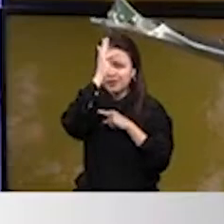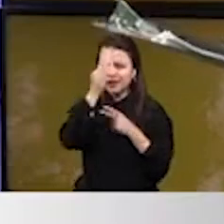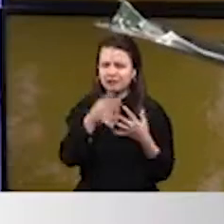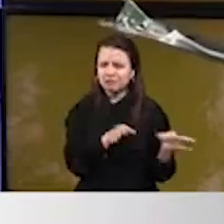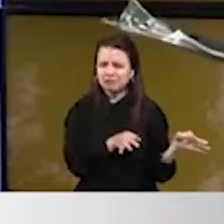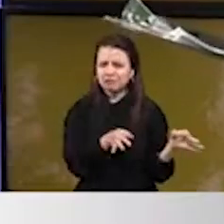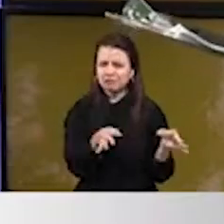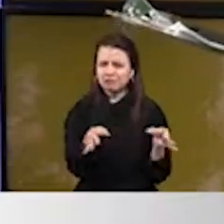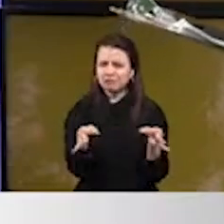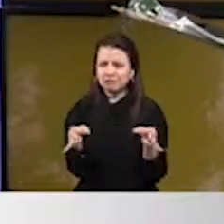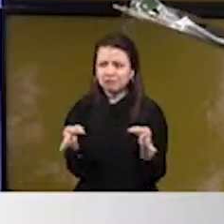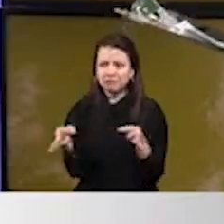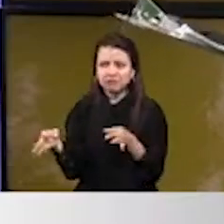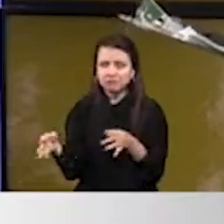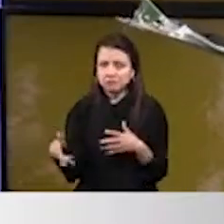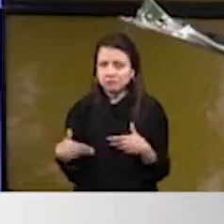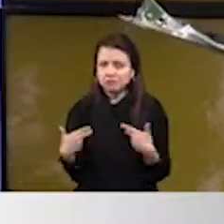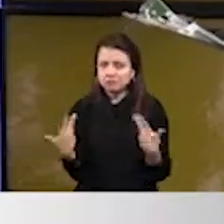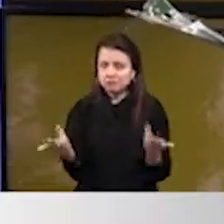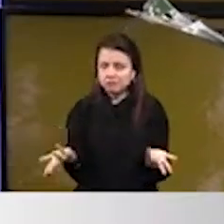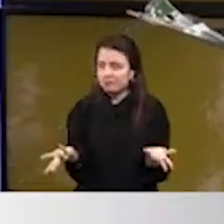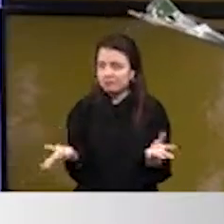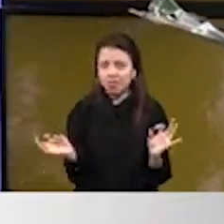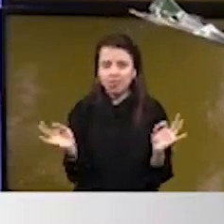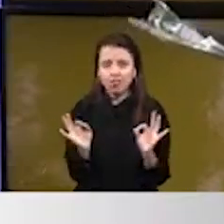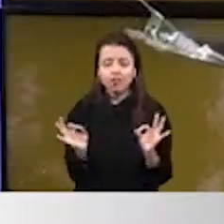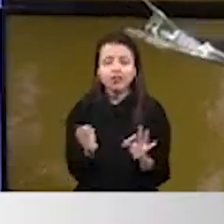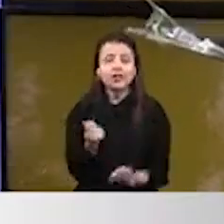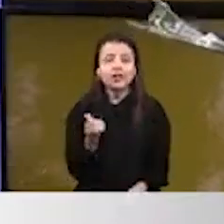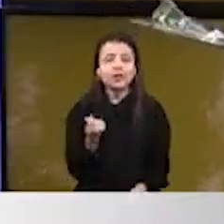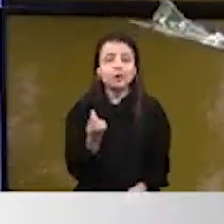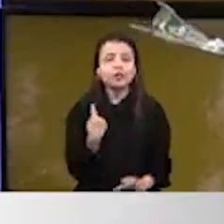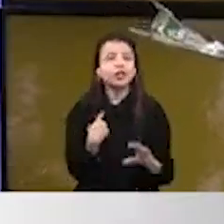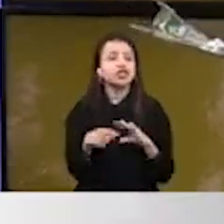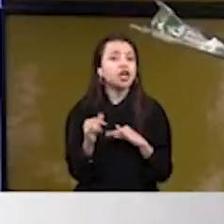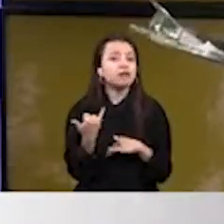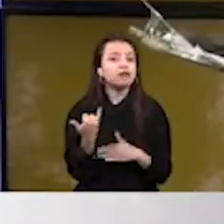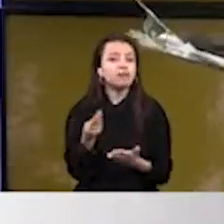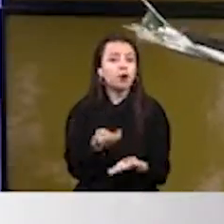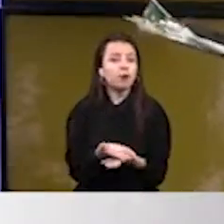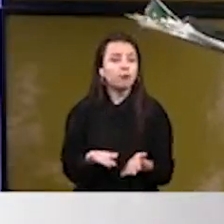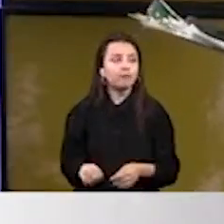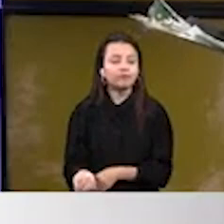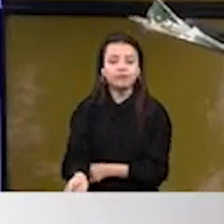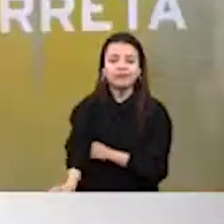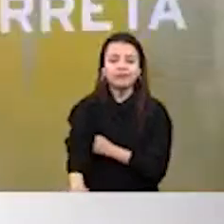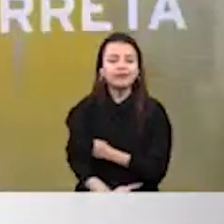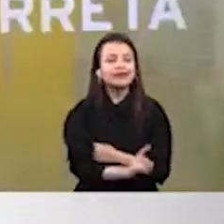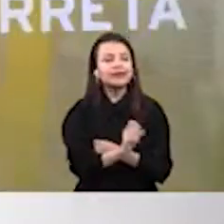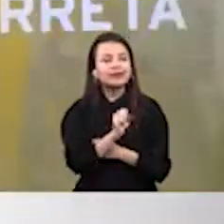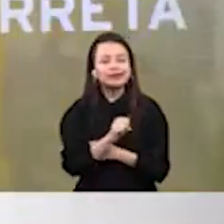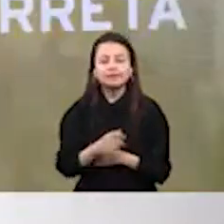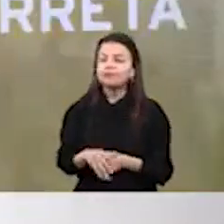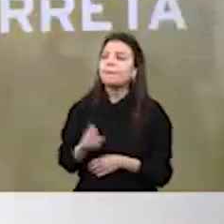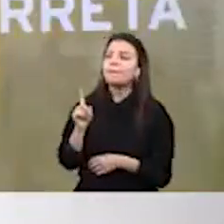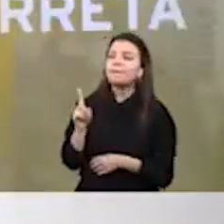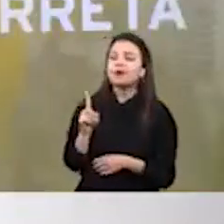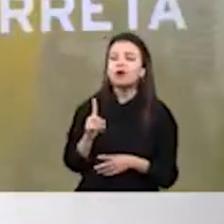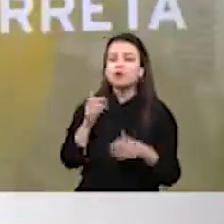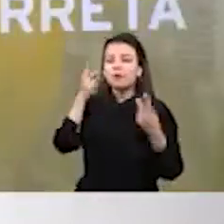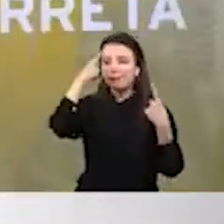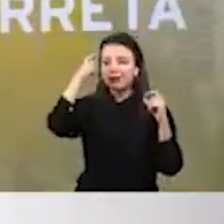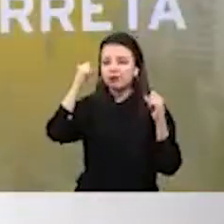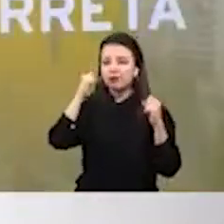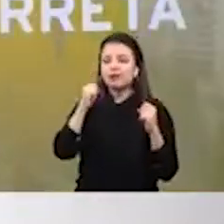hoy pues no se están construyendo y la plática sí se giró. Pero Juan Diego, lo más grave que encontramos aquí en W